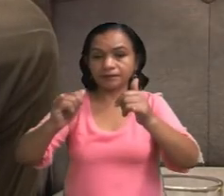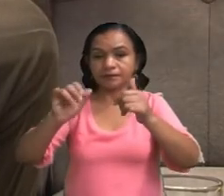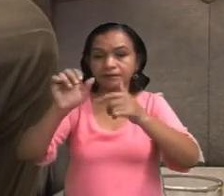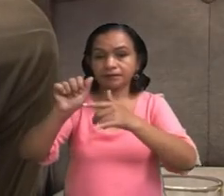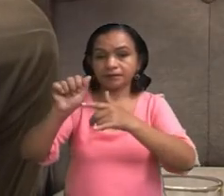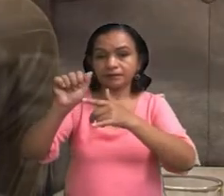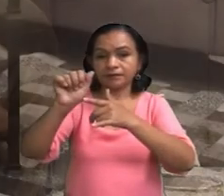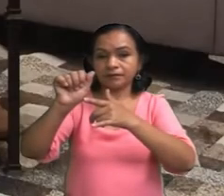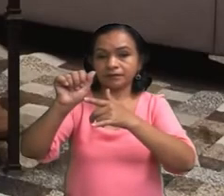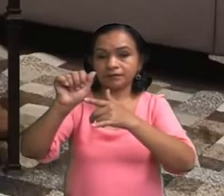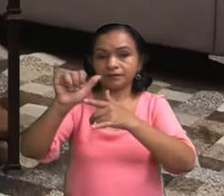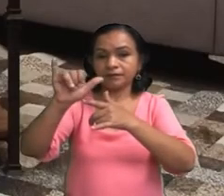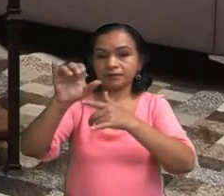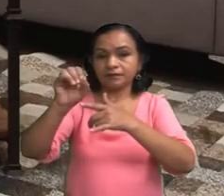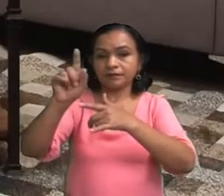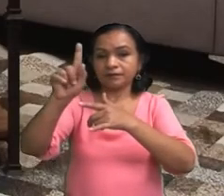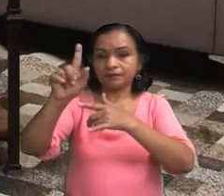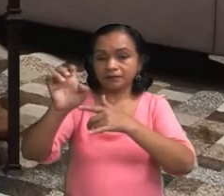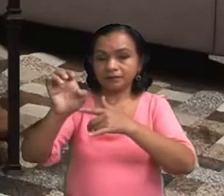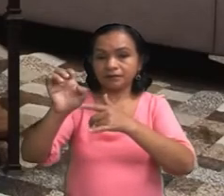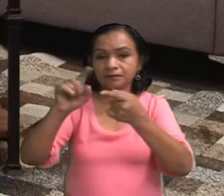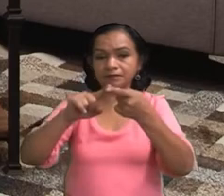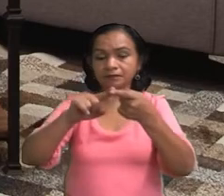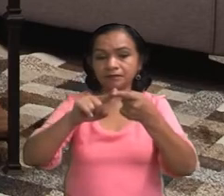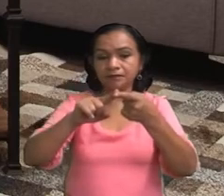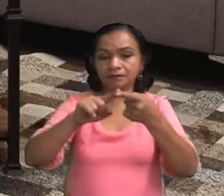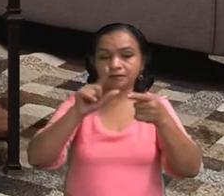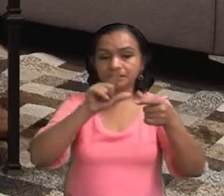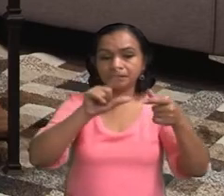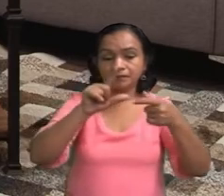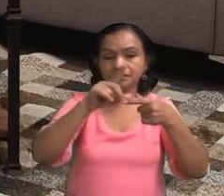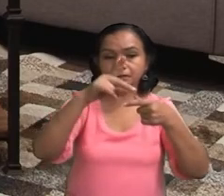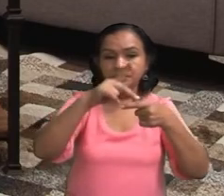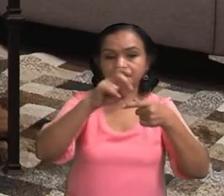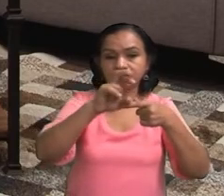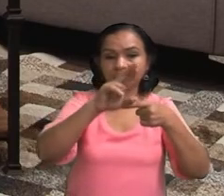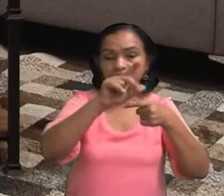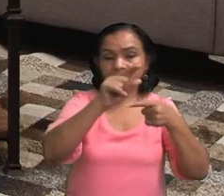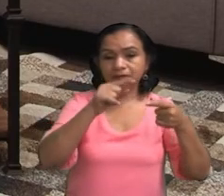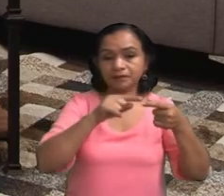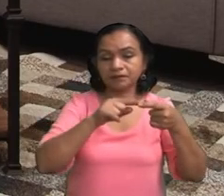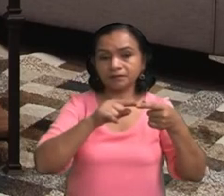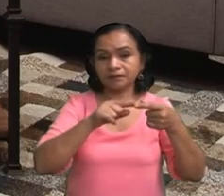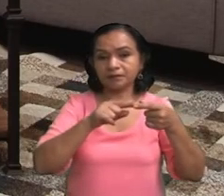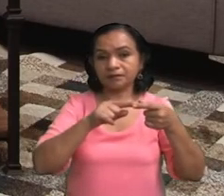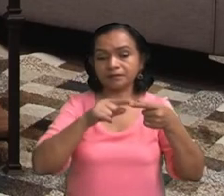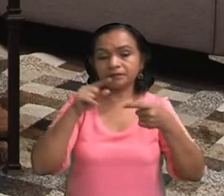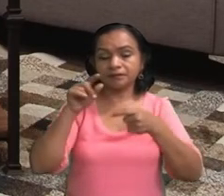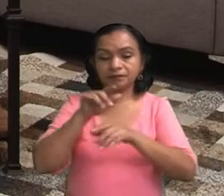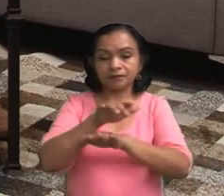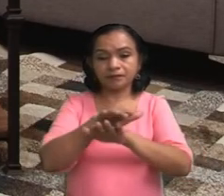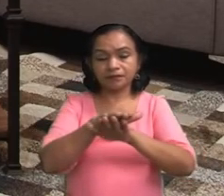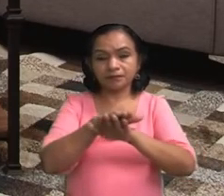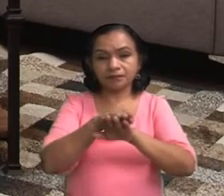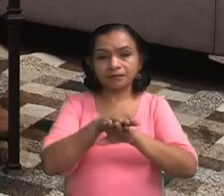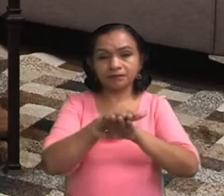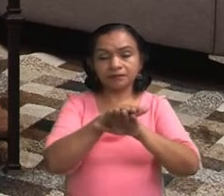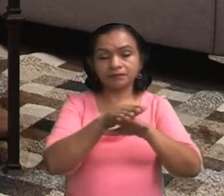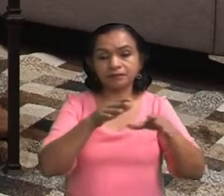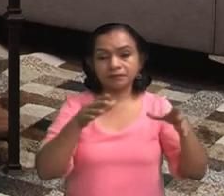Ayote con carretera pavimentada, desde Laguna de Perla, desde la zona del Tortuguero, que también